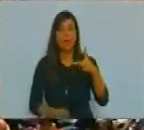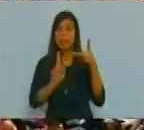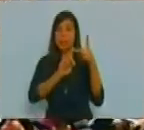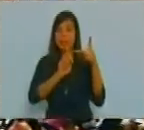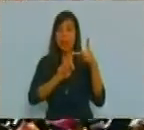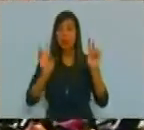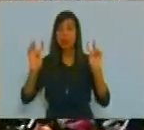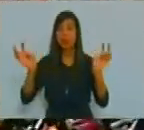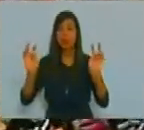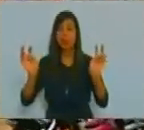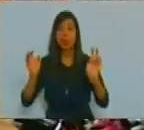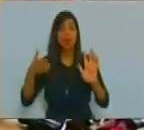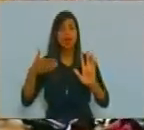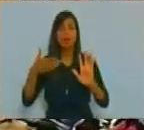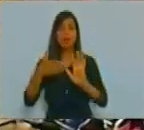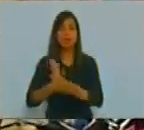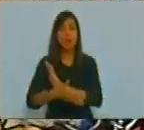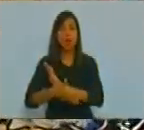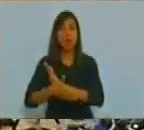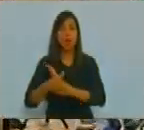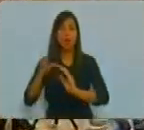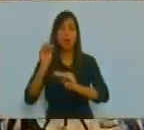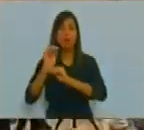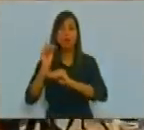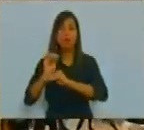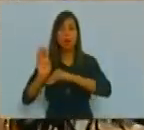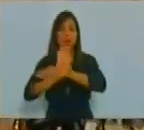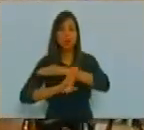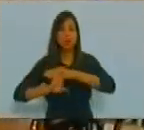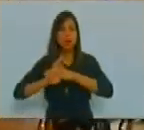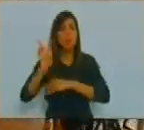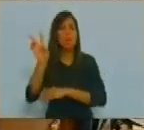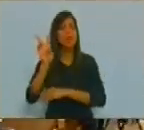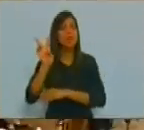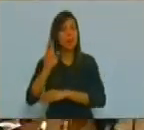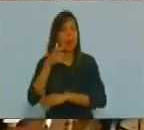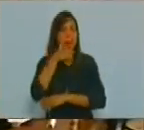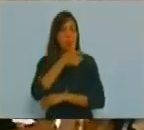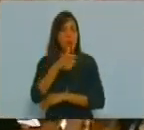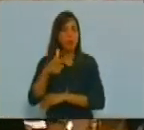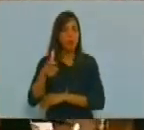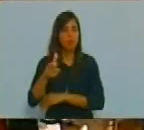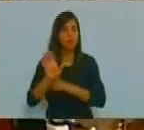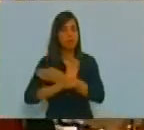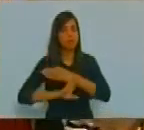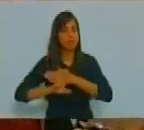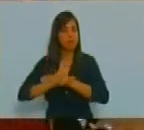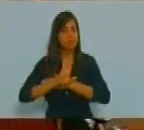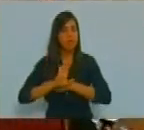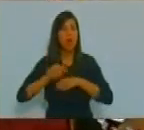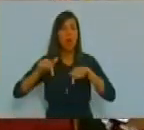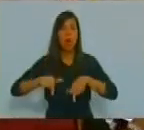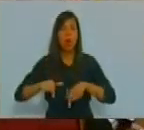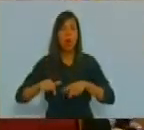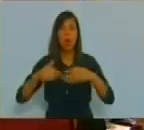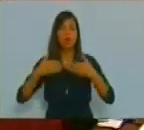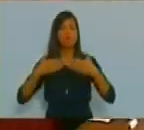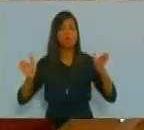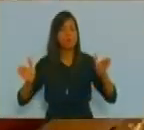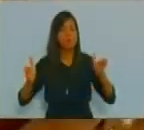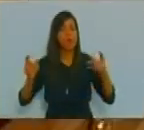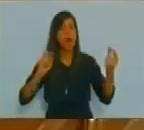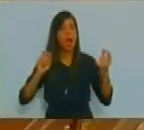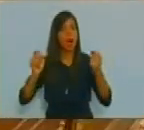la seguridad ciudadana compatriota presidenta de todo yo voy a abrir un debate y voy a